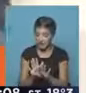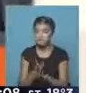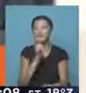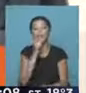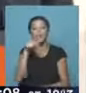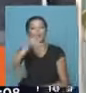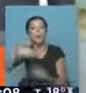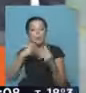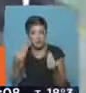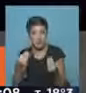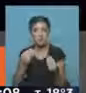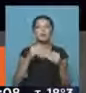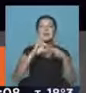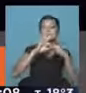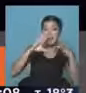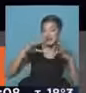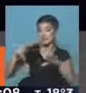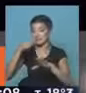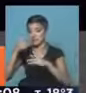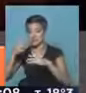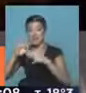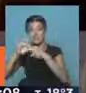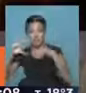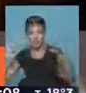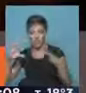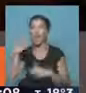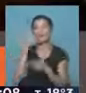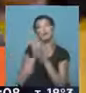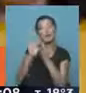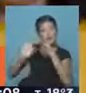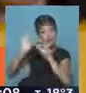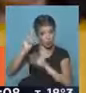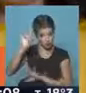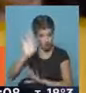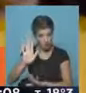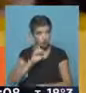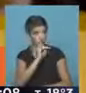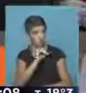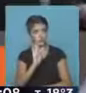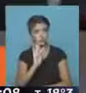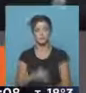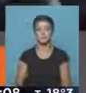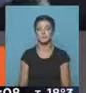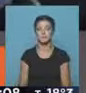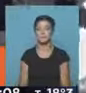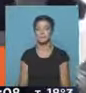como socialdemócratas, en este momento estamos hablando de Europa, ¿no? Sí, sí. Vienen fracasando